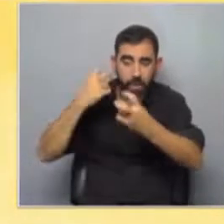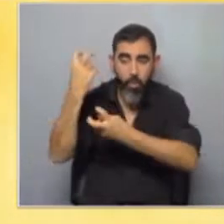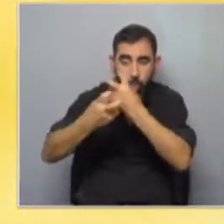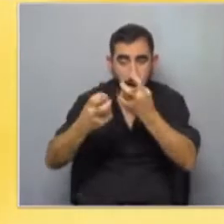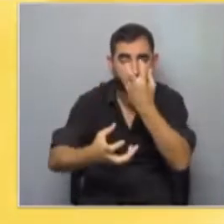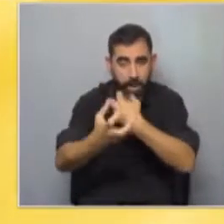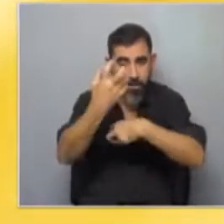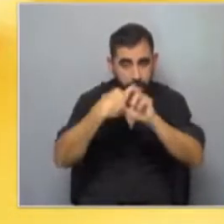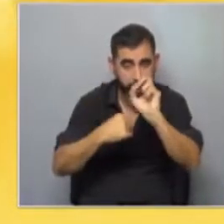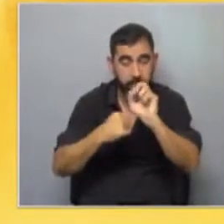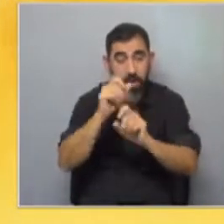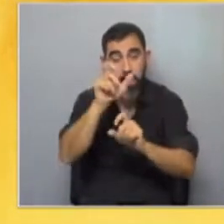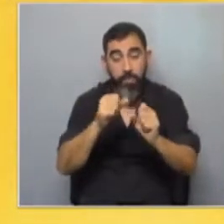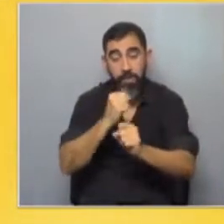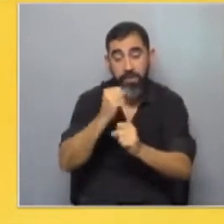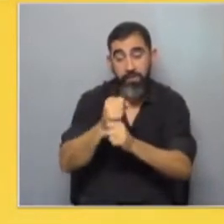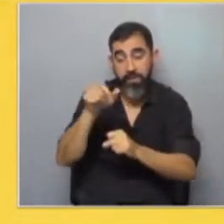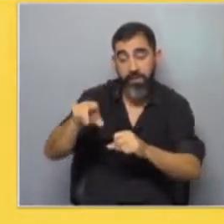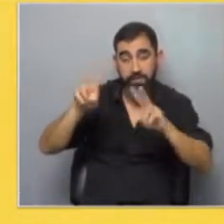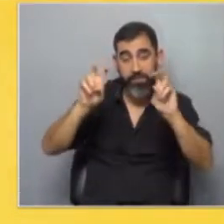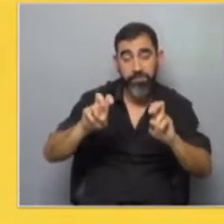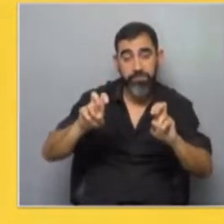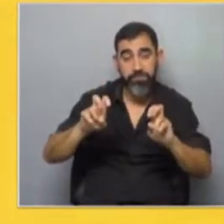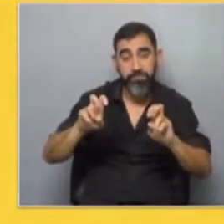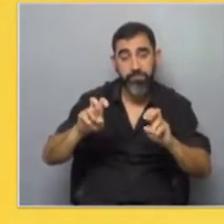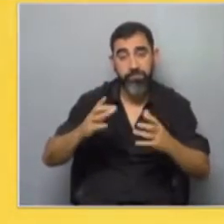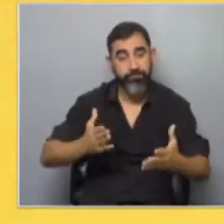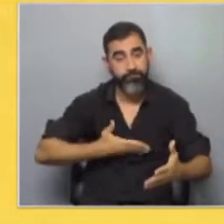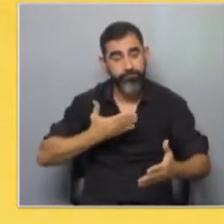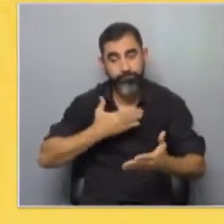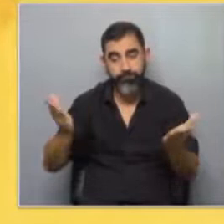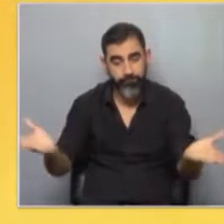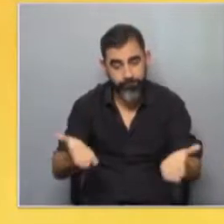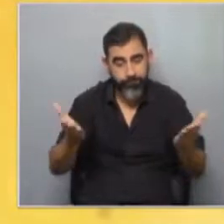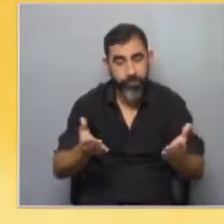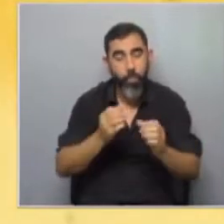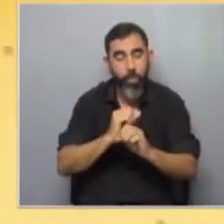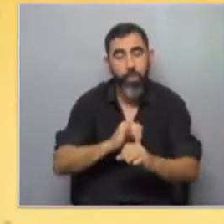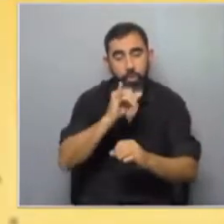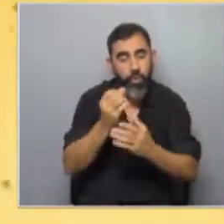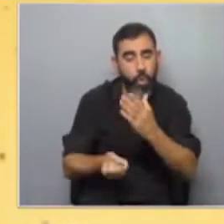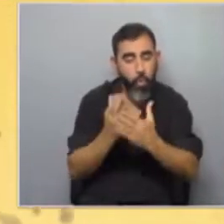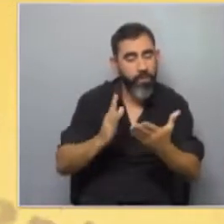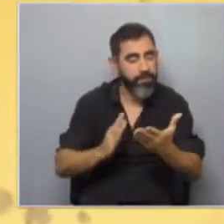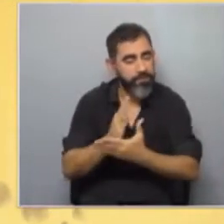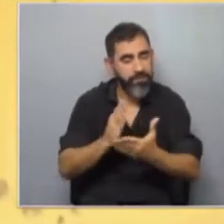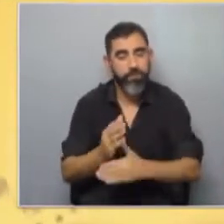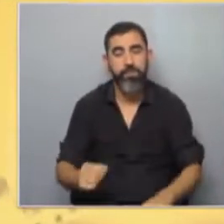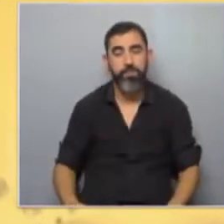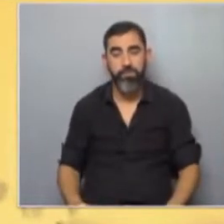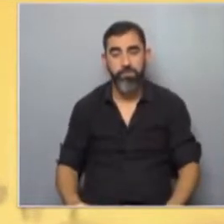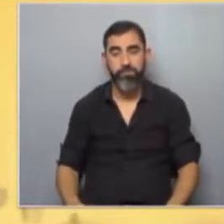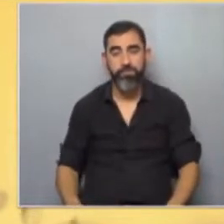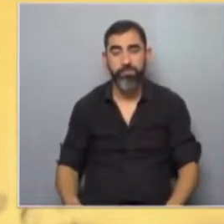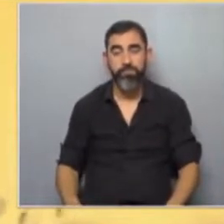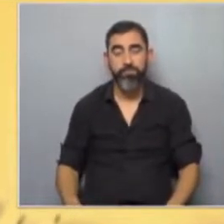Tenemos como la posibilidad de eso, de ser aventureros del siglo XVIII, se siguen encontrando especies nuevas. Y no es porque Uruguay es